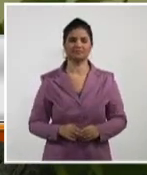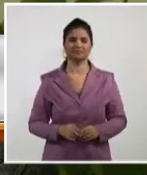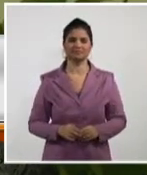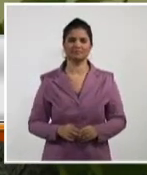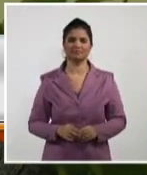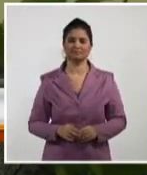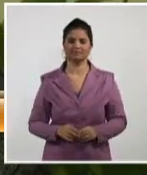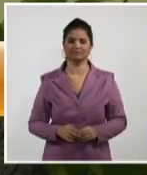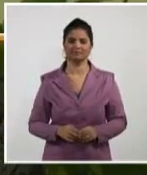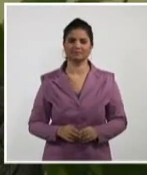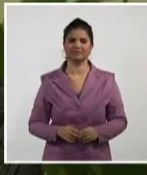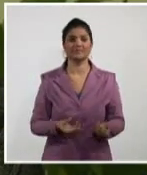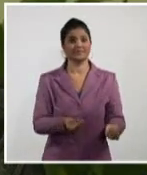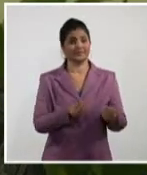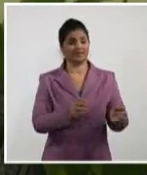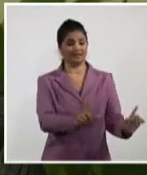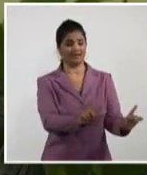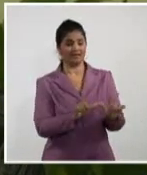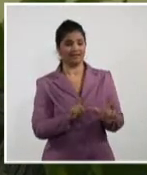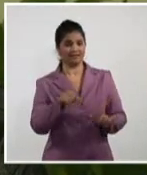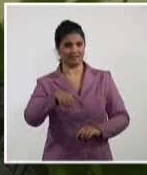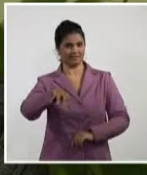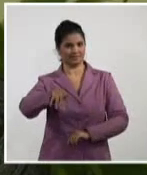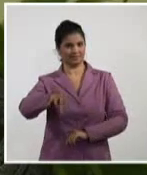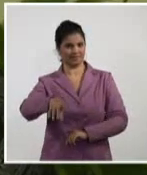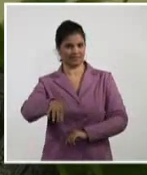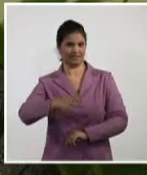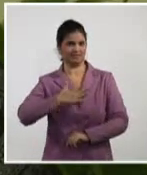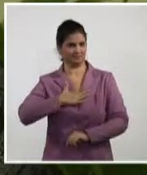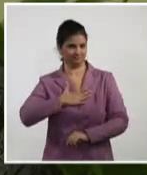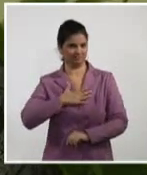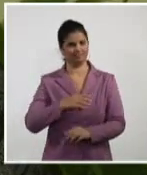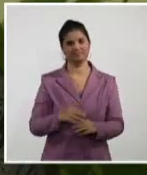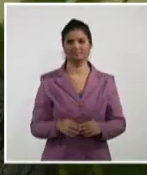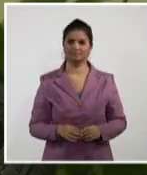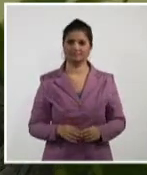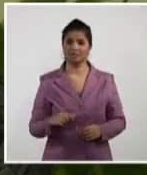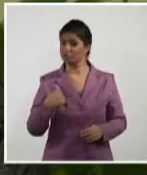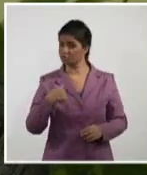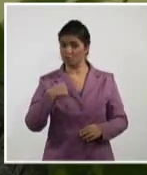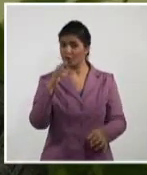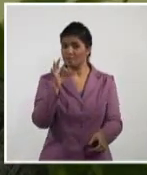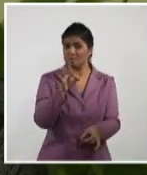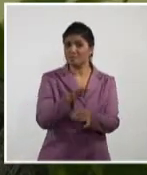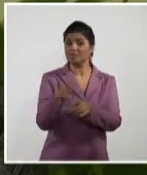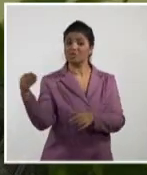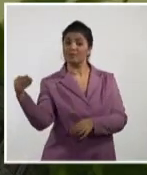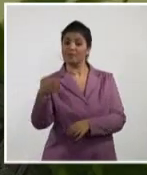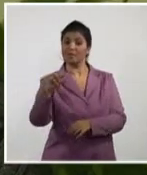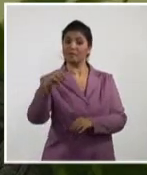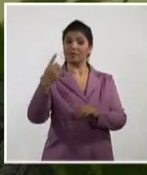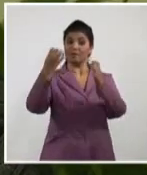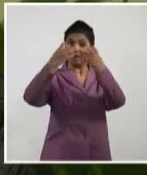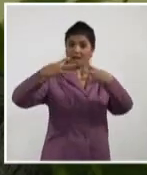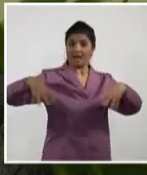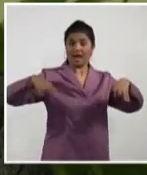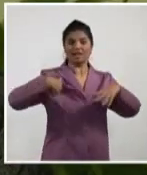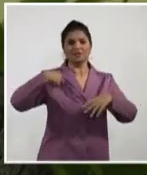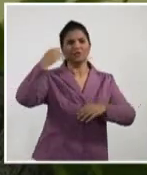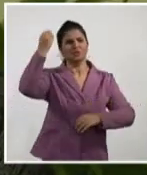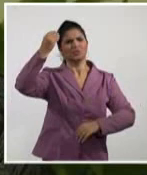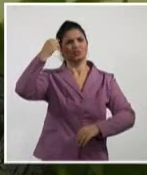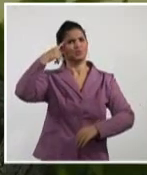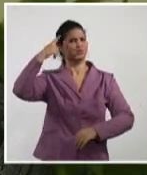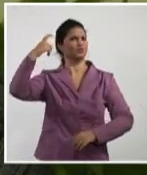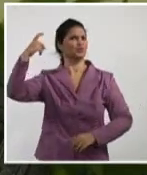reconocimiento aquí en Pinar del Río. Desde la primera vez que estuve en una gala aquí, siempre tuve el sueño de estar dentro de los 10